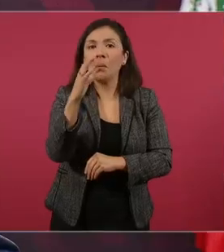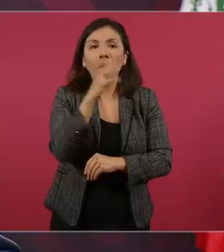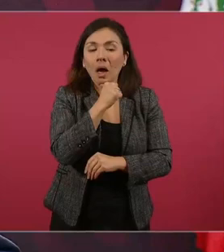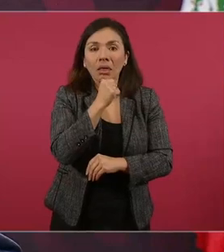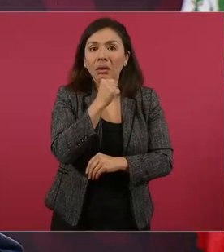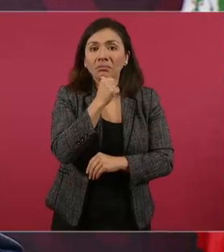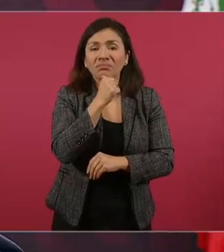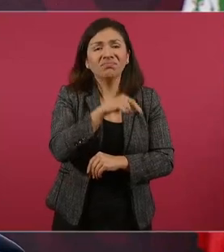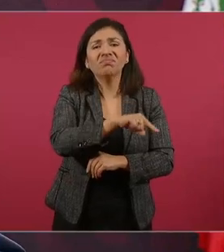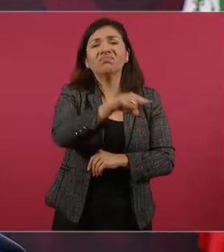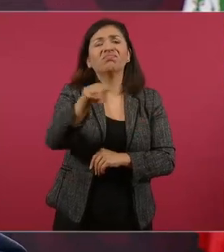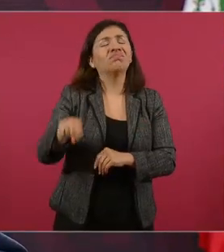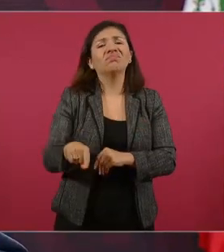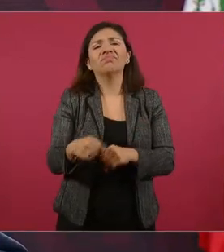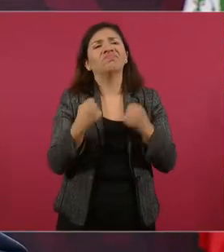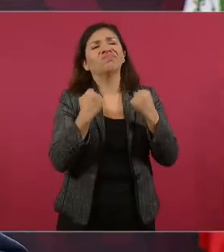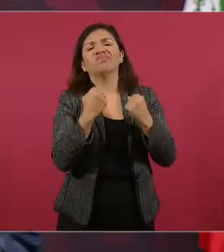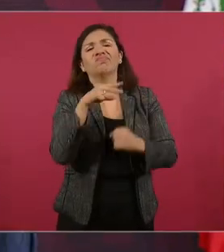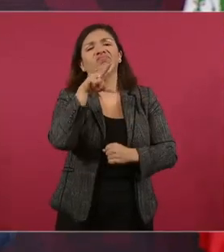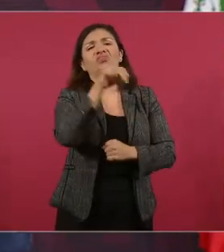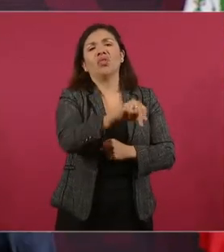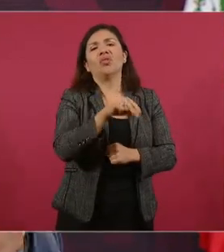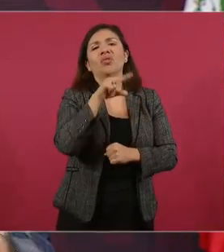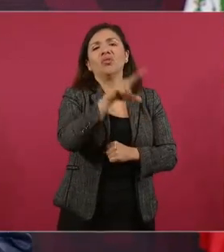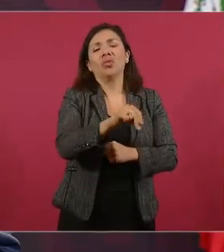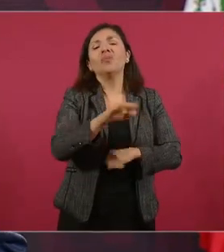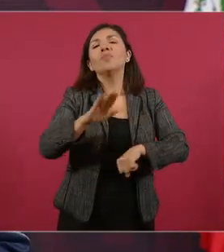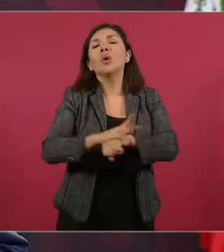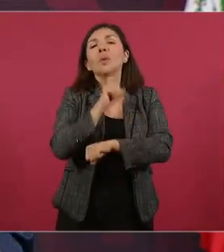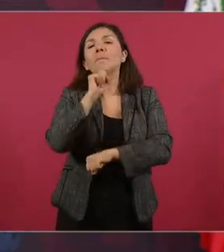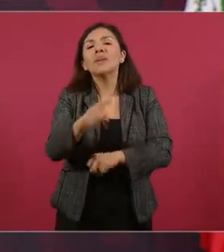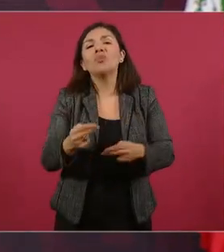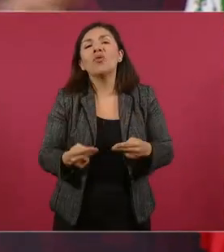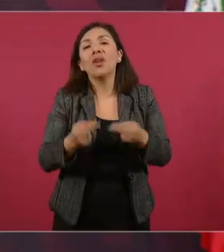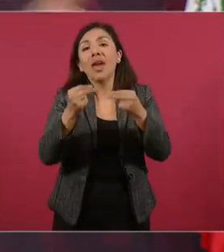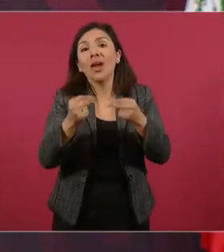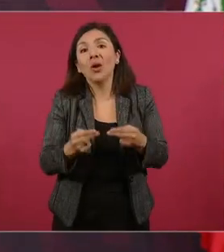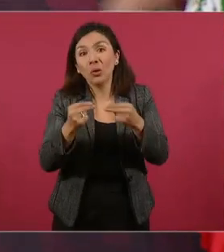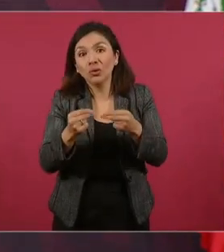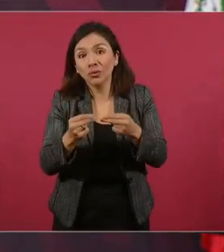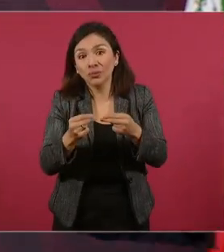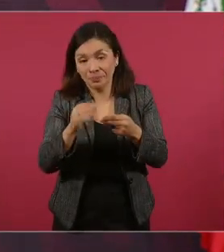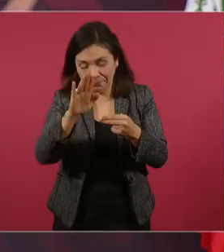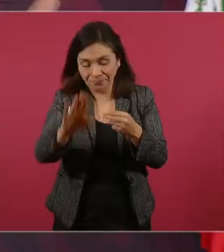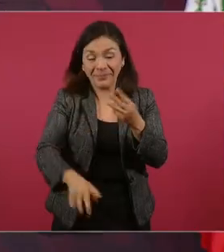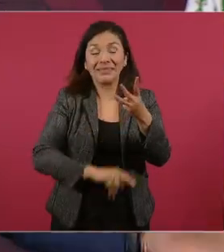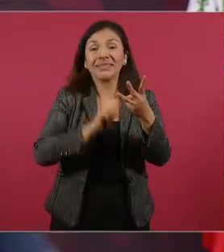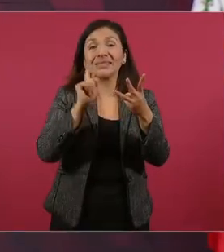no lo dejaron esos intereses. Tres, aquí,